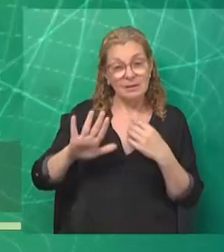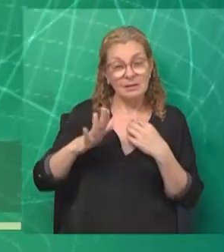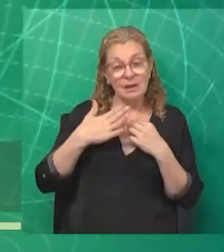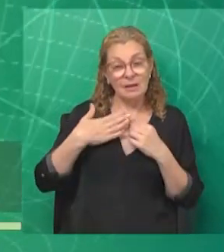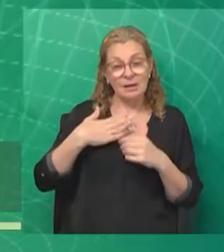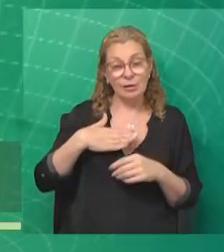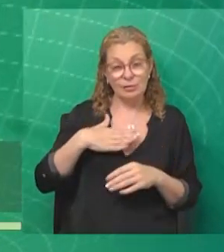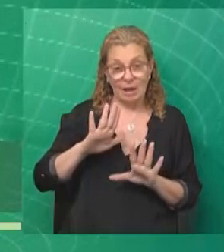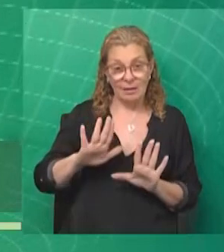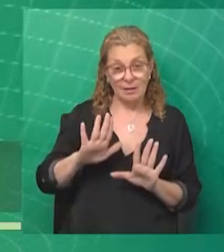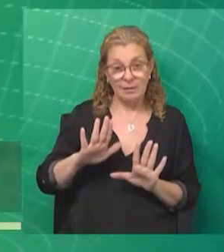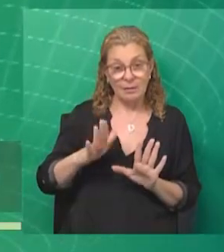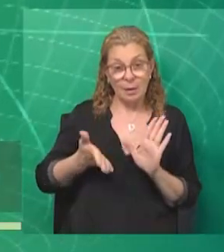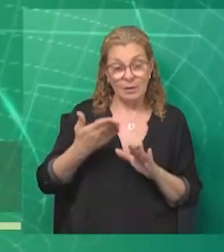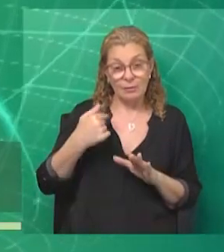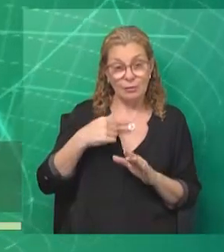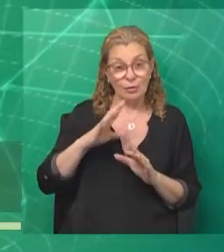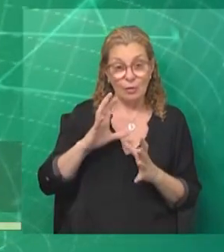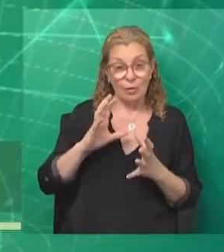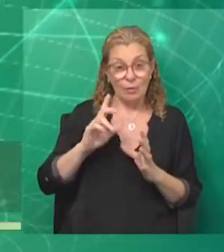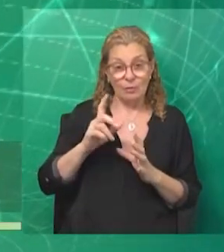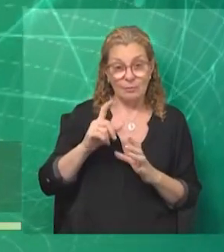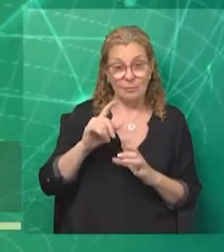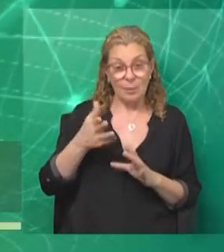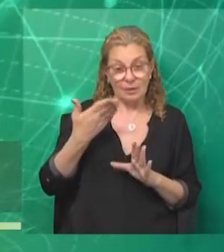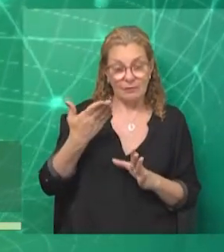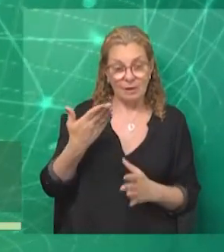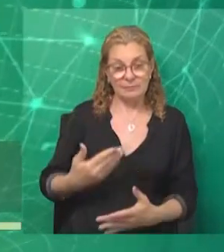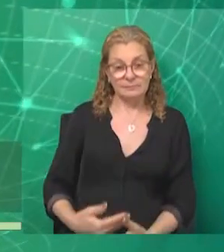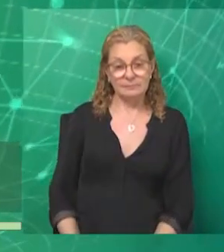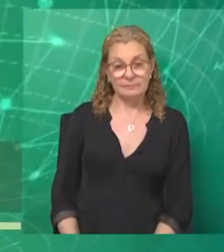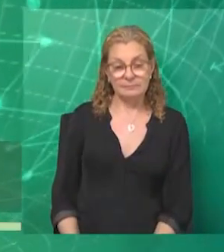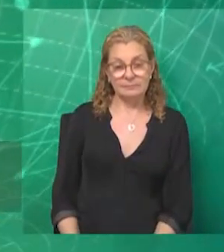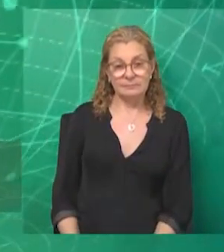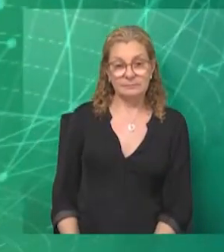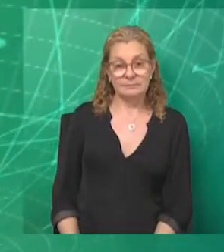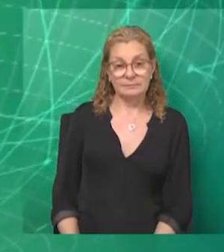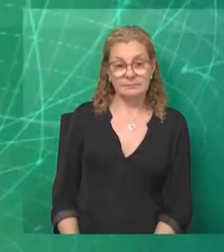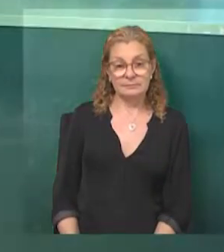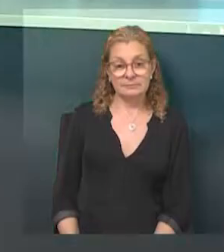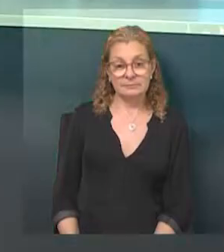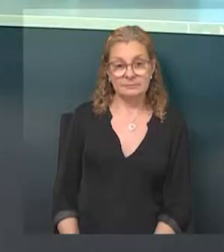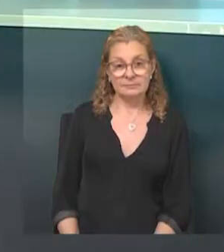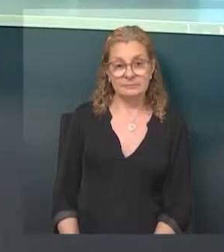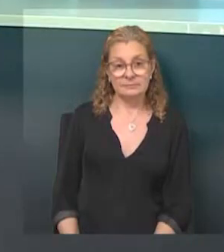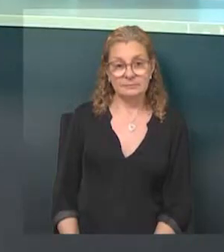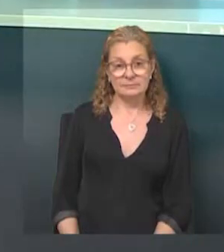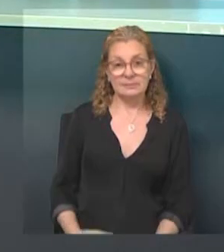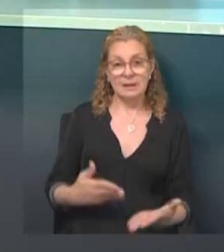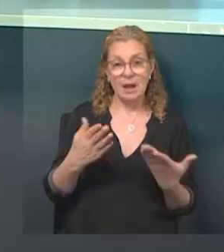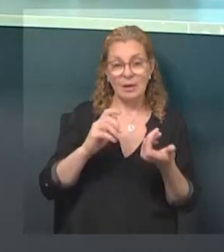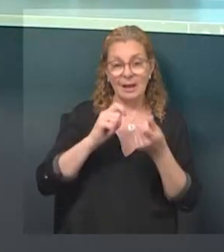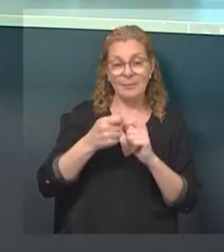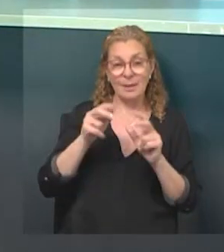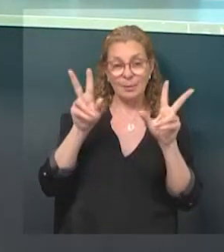está vamos arriba yo no molesto vamos arriba loco ahora cambiamos de asunto